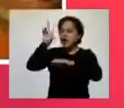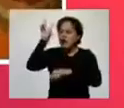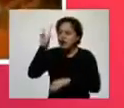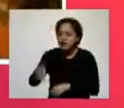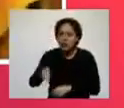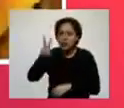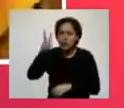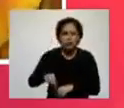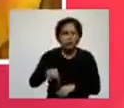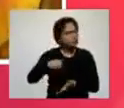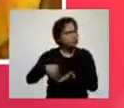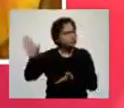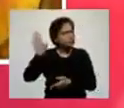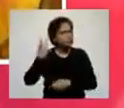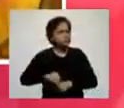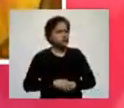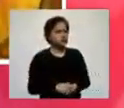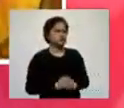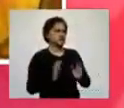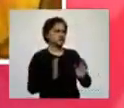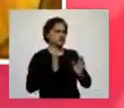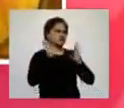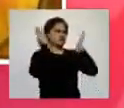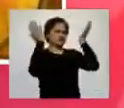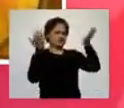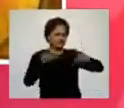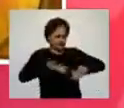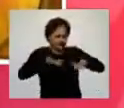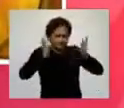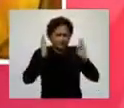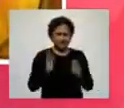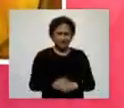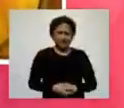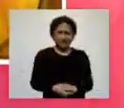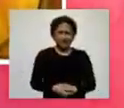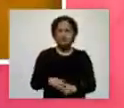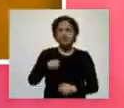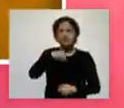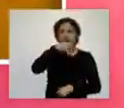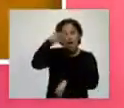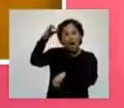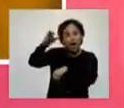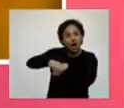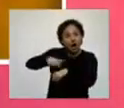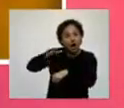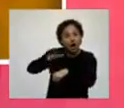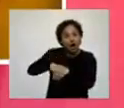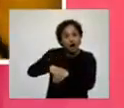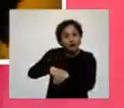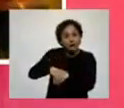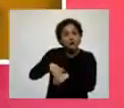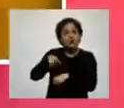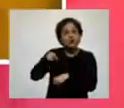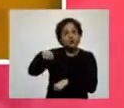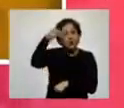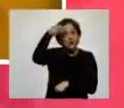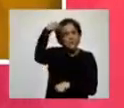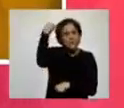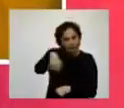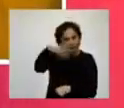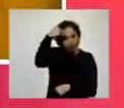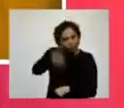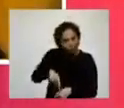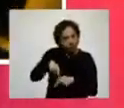de aquí! ¡Ay, qué llevada eres, pues! Te lo advierto. Una que jamás te tulgazanería y